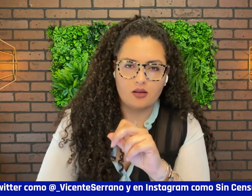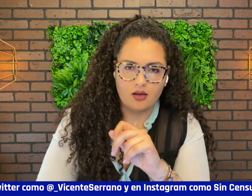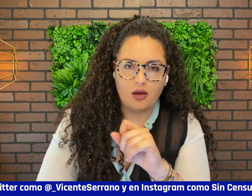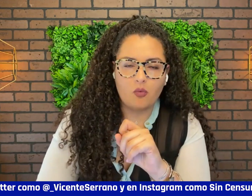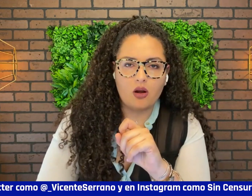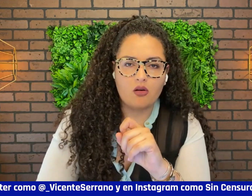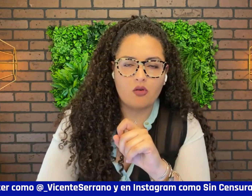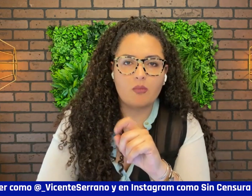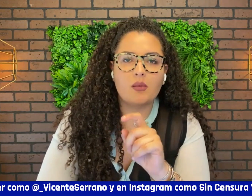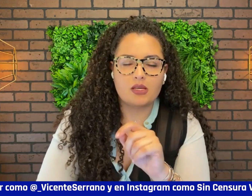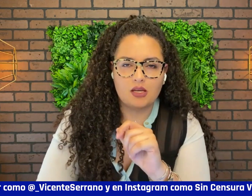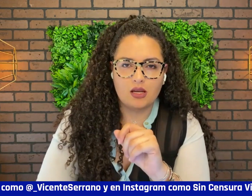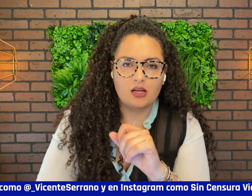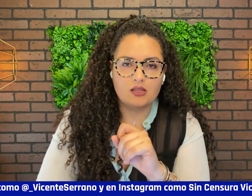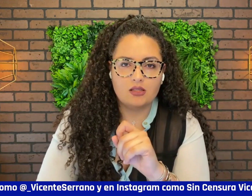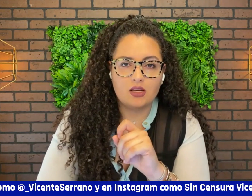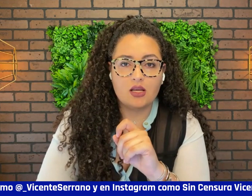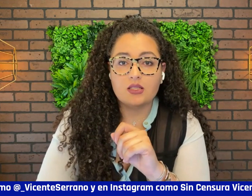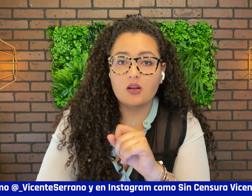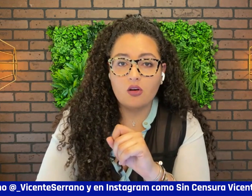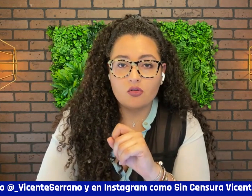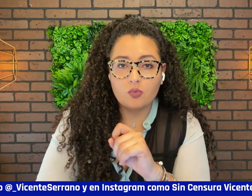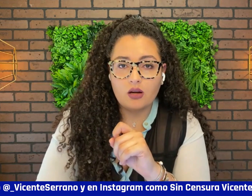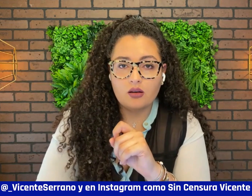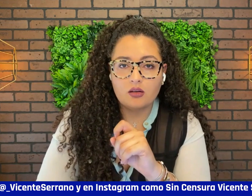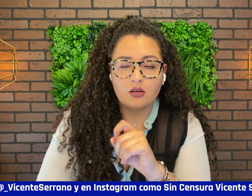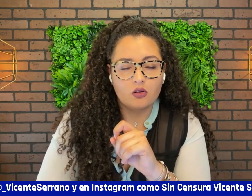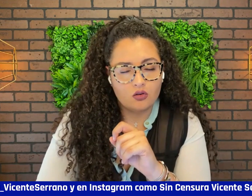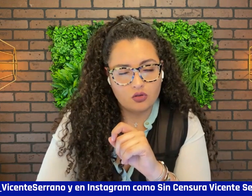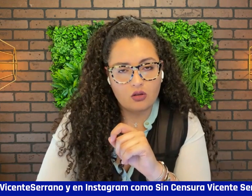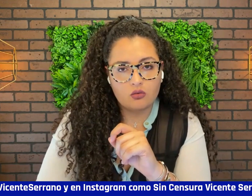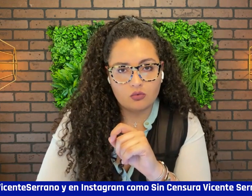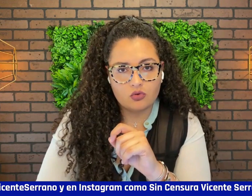ven, qué bueno, me avisan que les dicen. Y si no los ven,